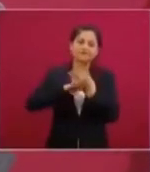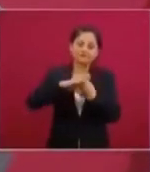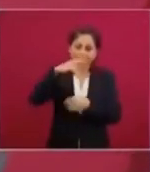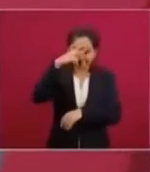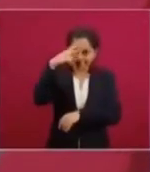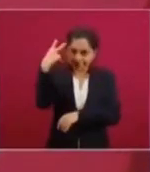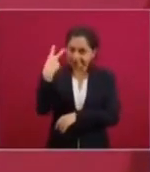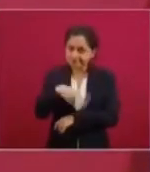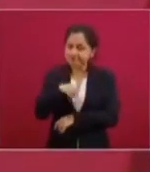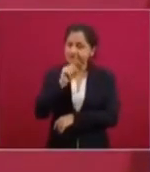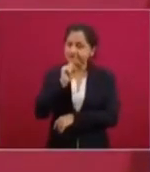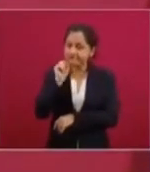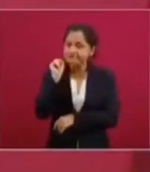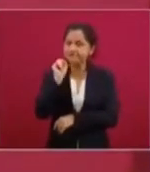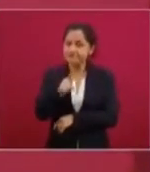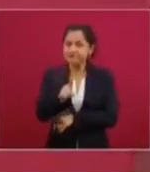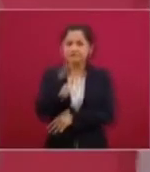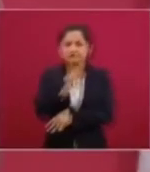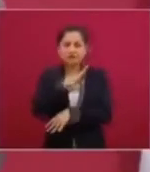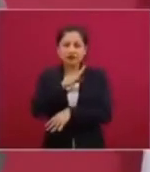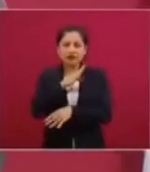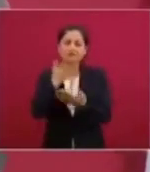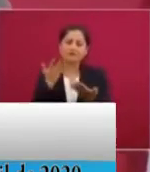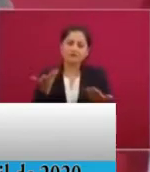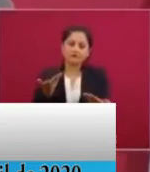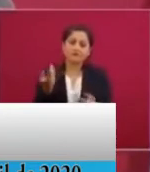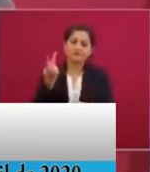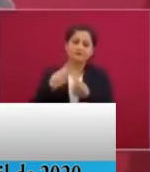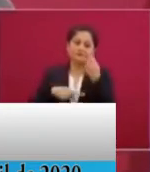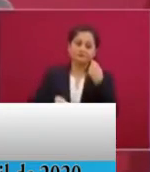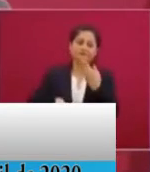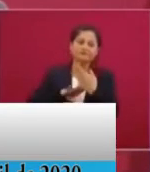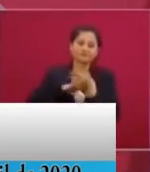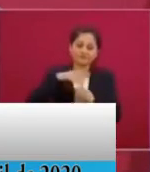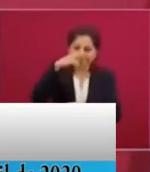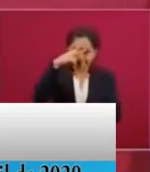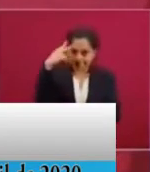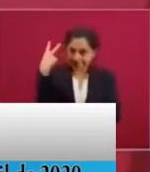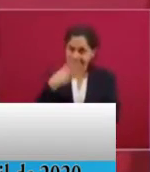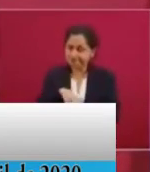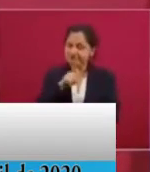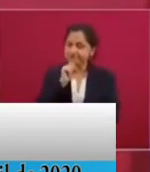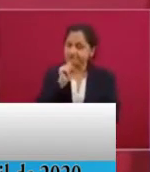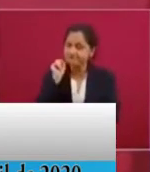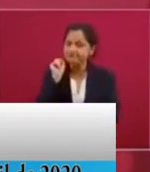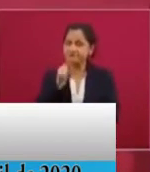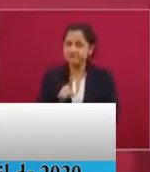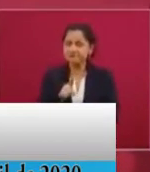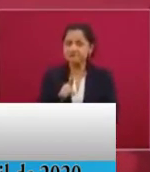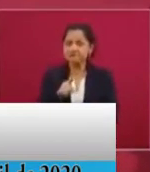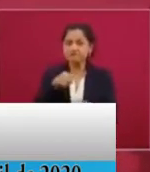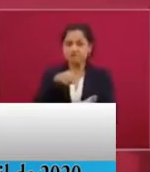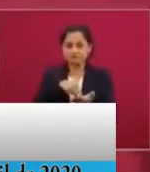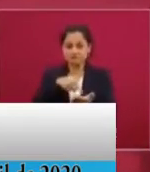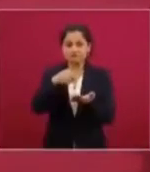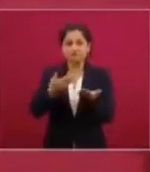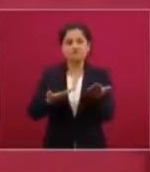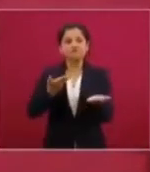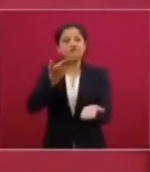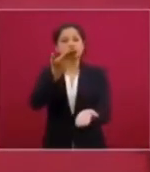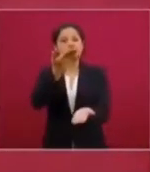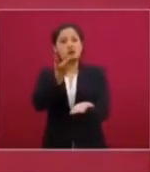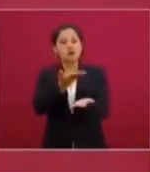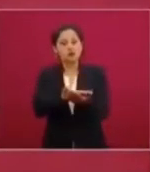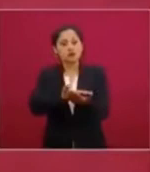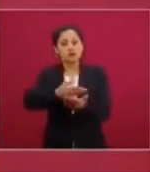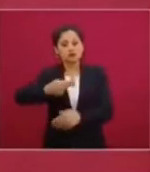sueldos de altos cargos ante el coronavirus. Propongo la aplicación urgente